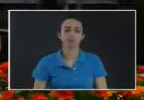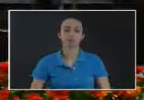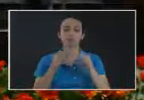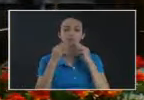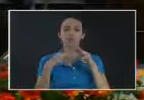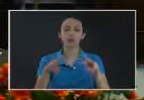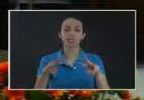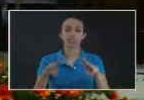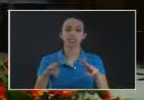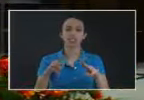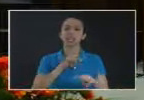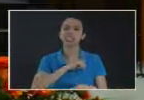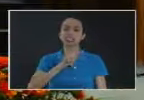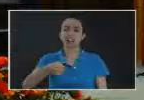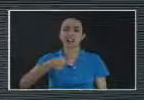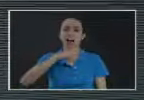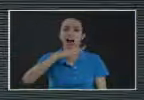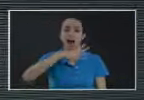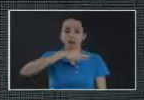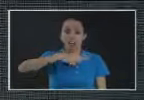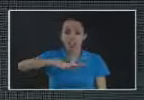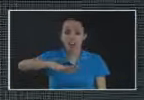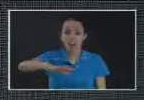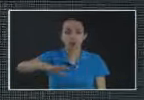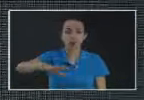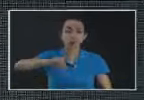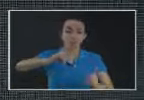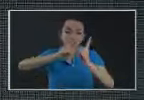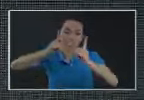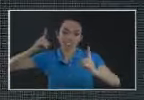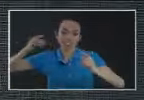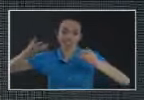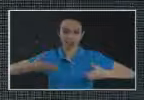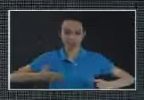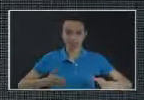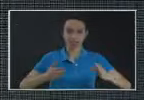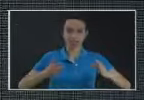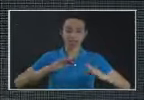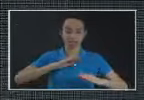Moisés estaba amargado, miren qué tremendo, desde el vientre de su madre.